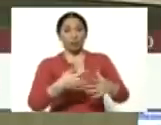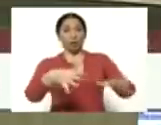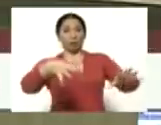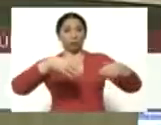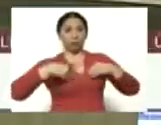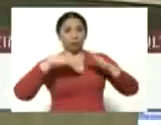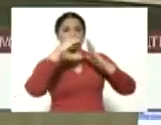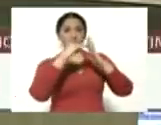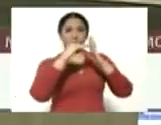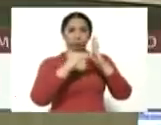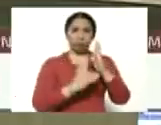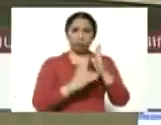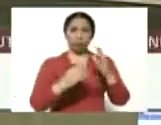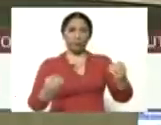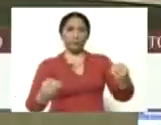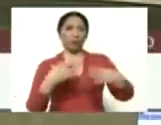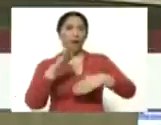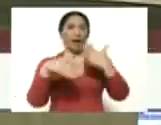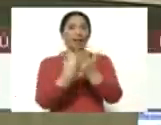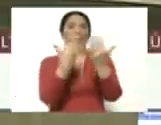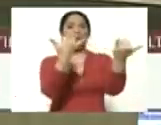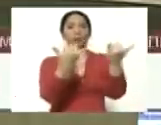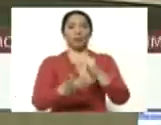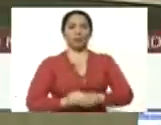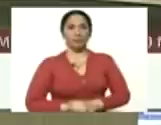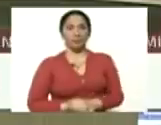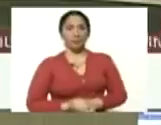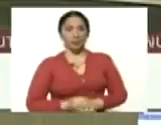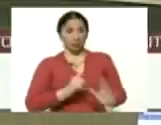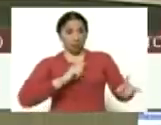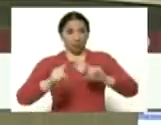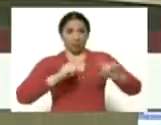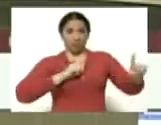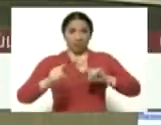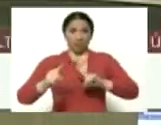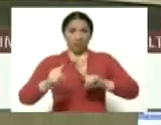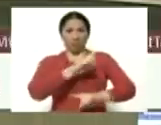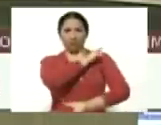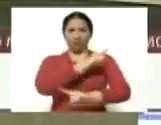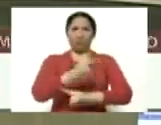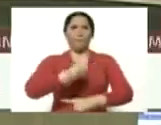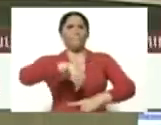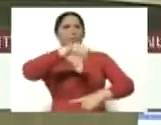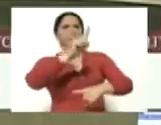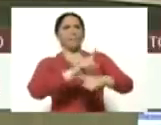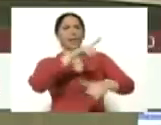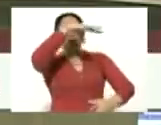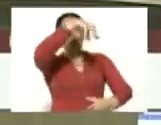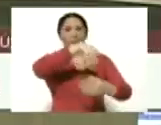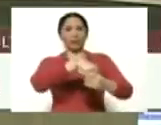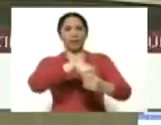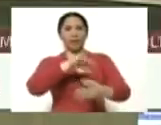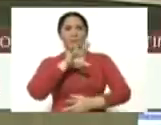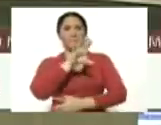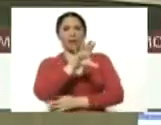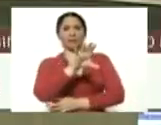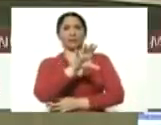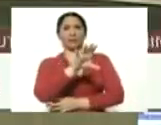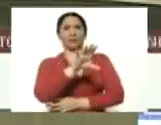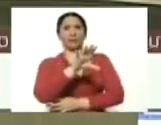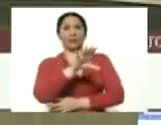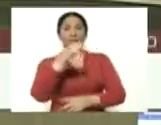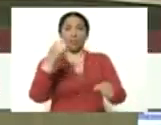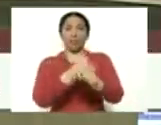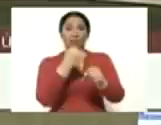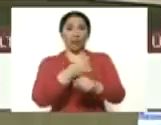baja incidencia de la pandemia hasta el momento. El dirigente ordenó una de las primeras cuarentenas en la región. los